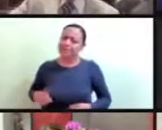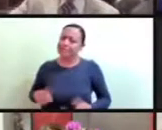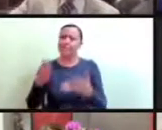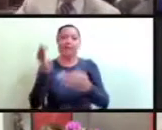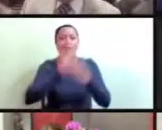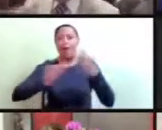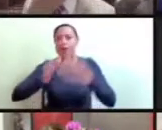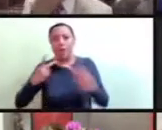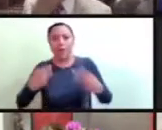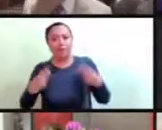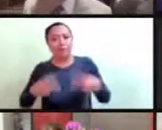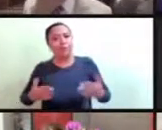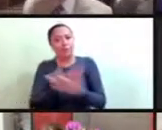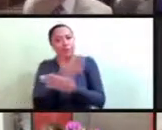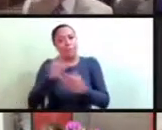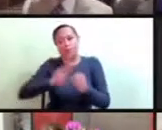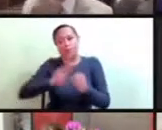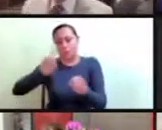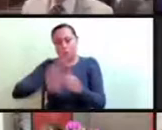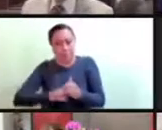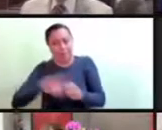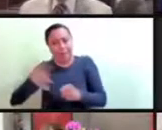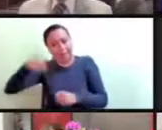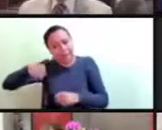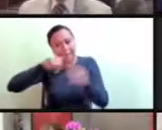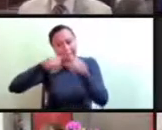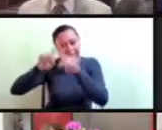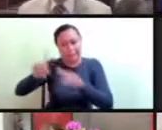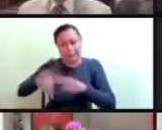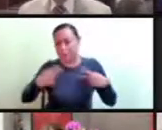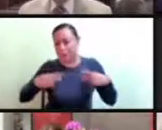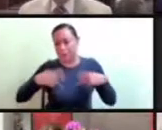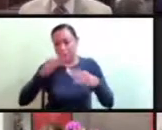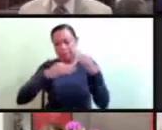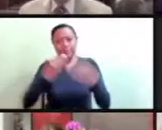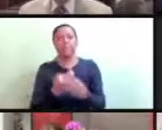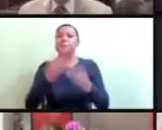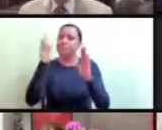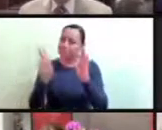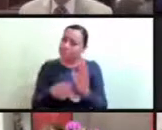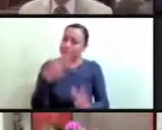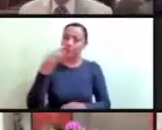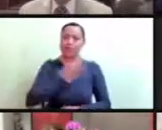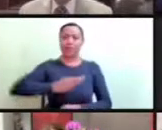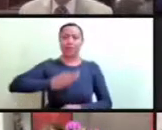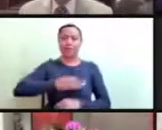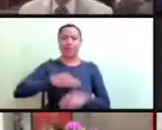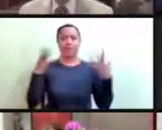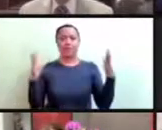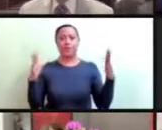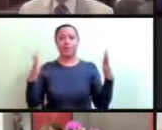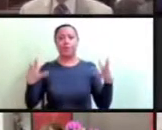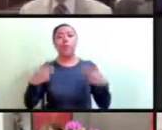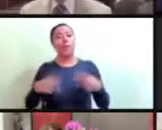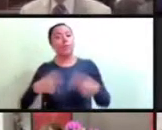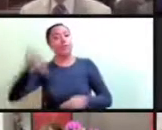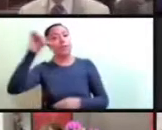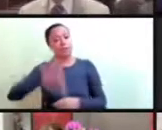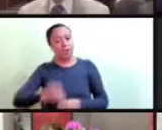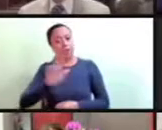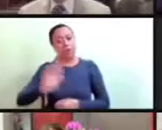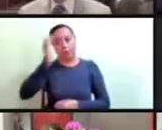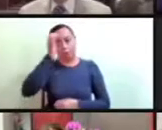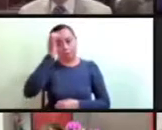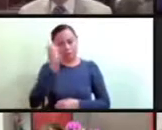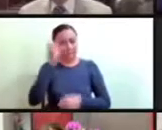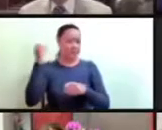que nos ha dado sustento. Nuevamente, mi felicitación para los que hoy están siendo reconocidos en este Congreso